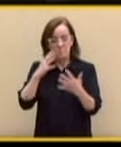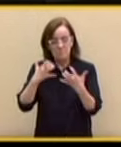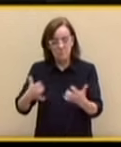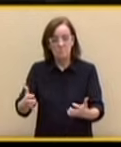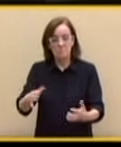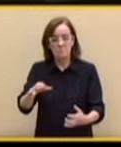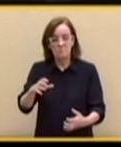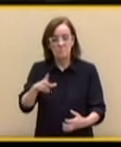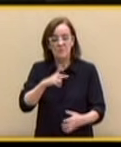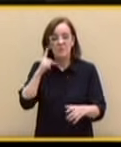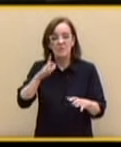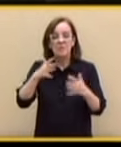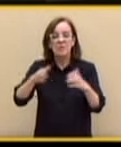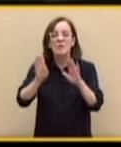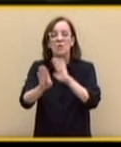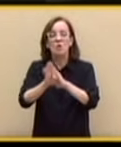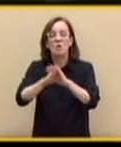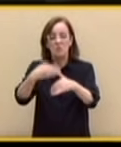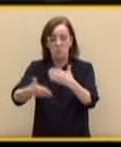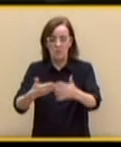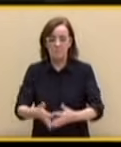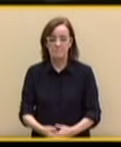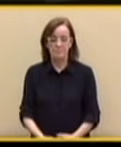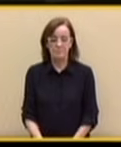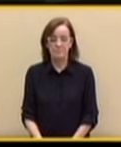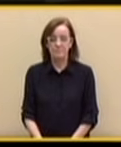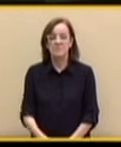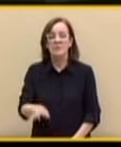señorías, el pleno continúa. Señorías,